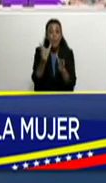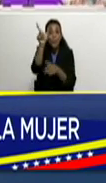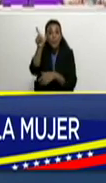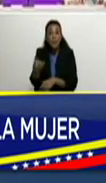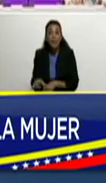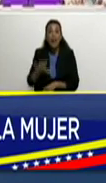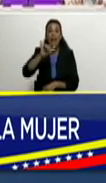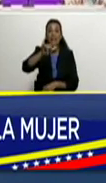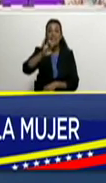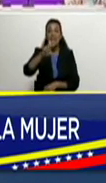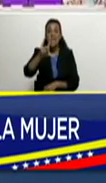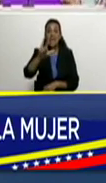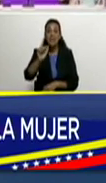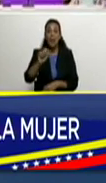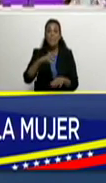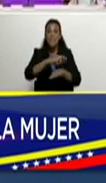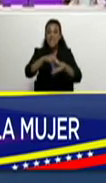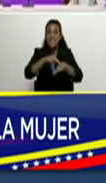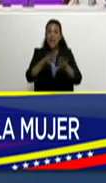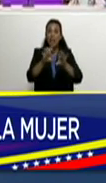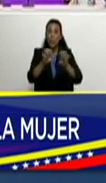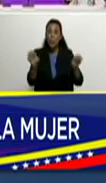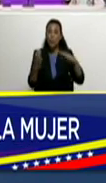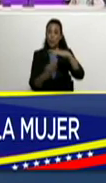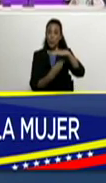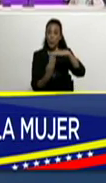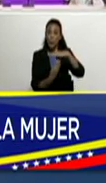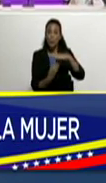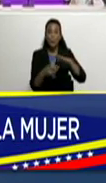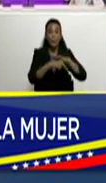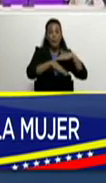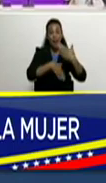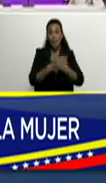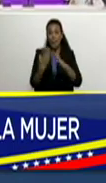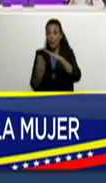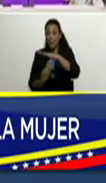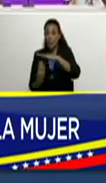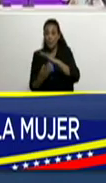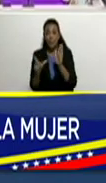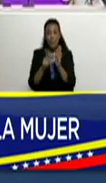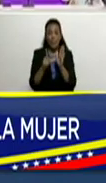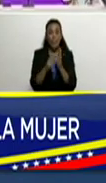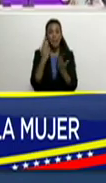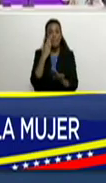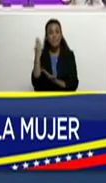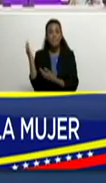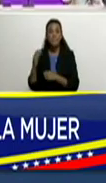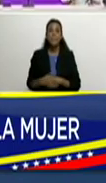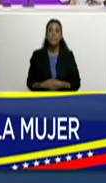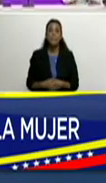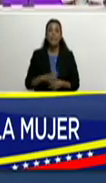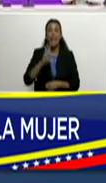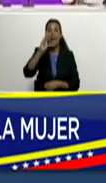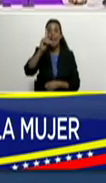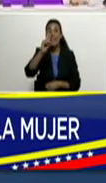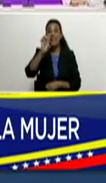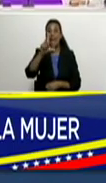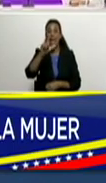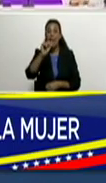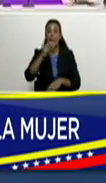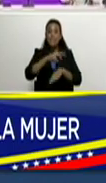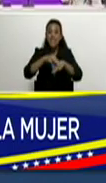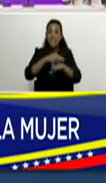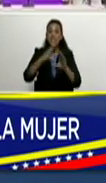compañera Yelixe Santaella, ministra de Educación. A la compañera Deli Álvarez, ministra